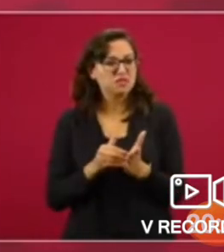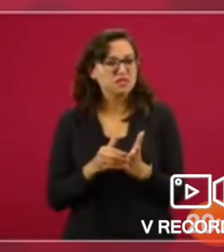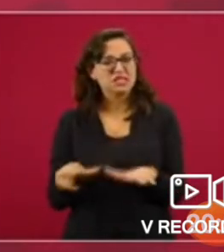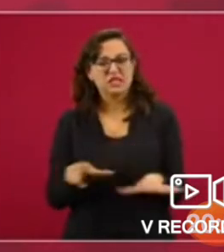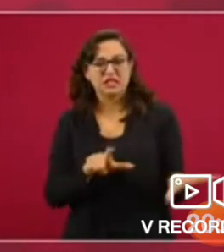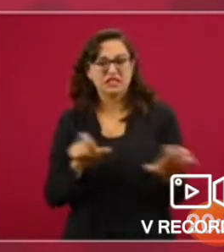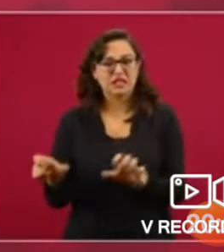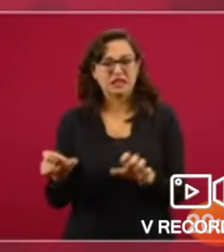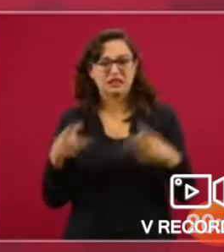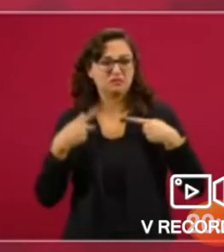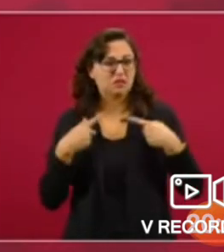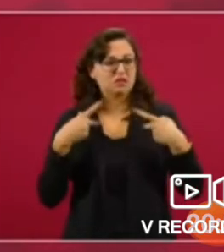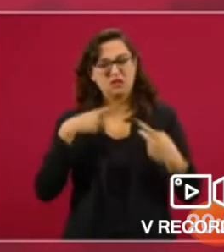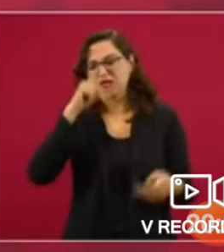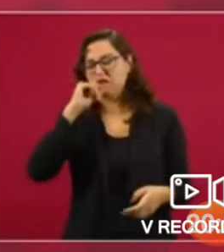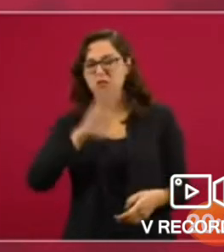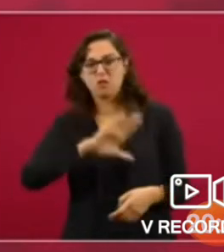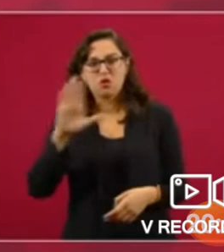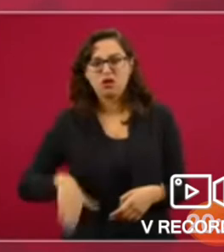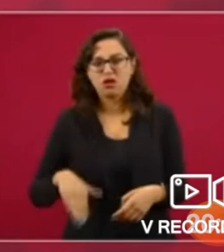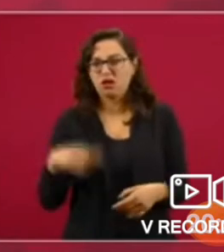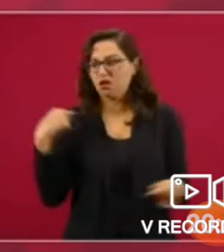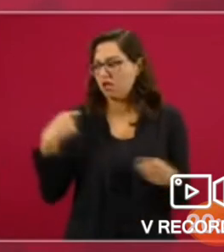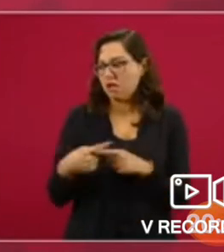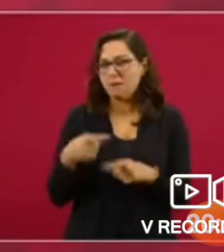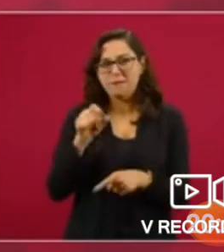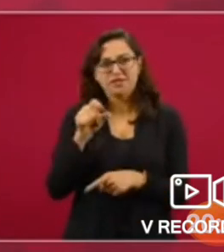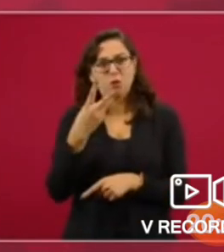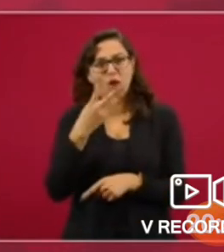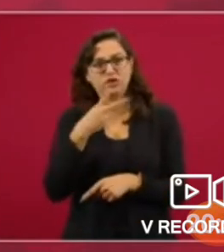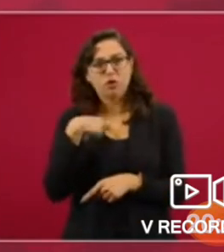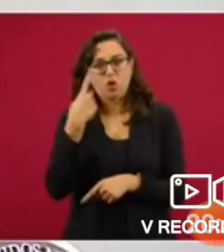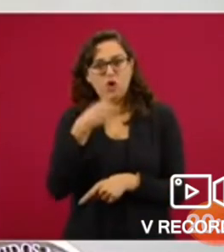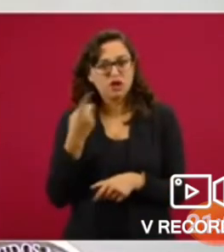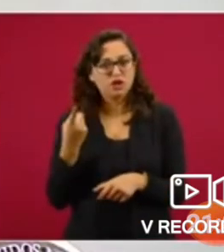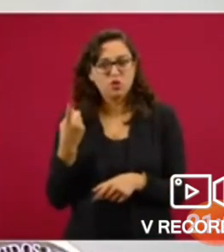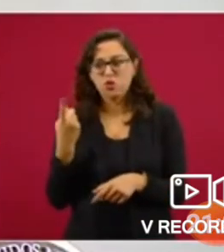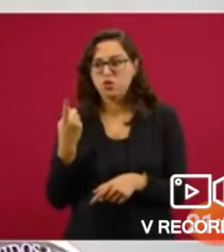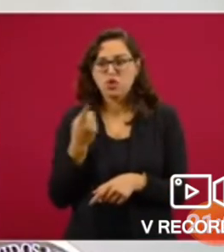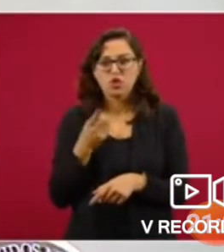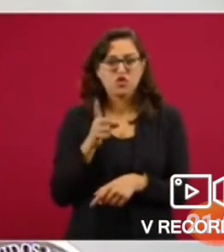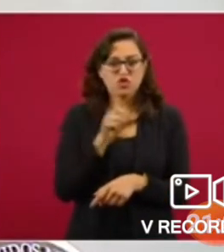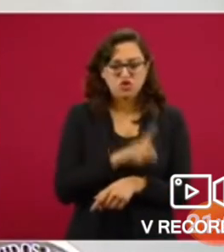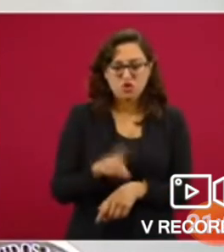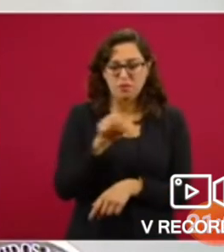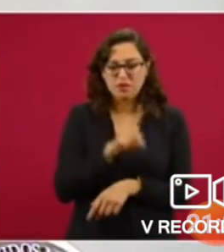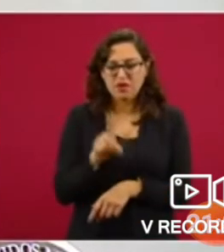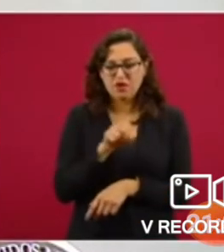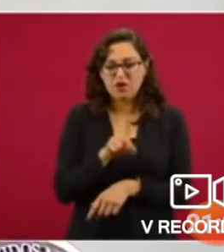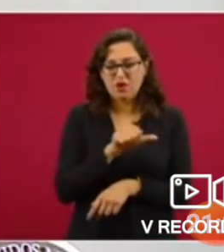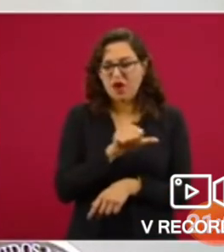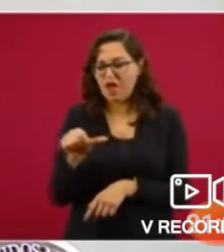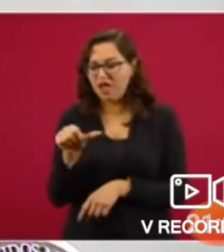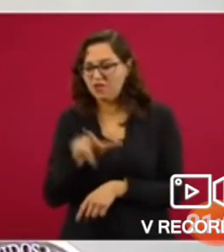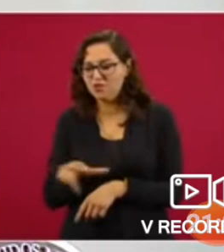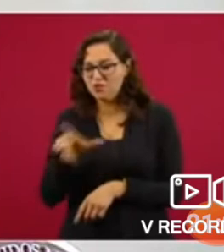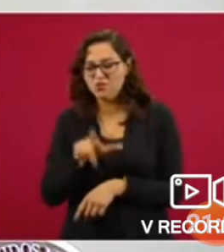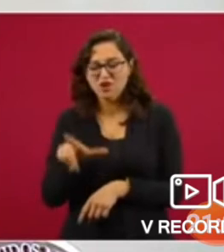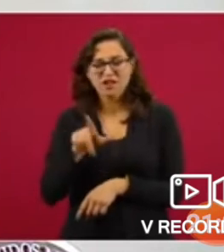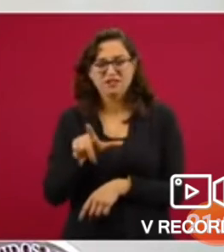2.700 casos fatales, como si estos fueran los que ocurrieron entre el domingo 4 de octubre y el